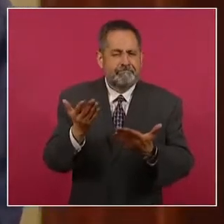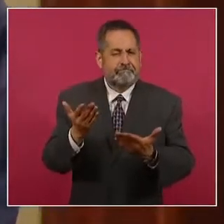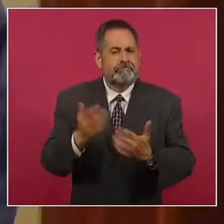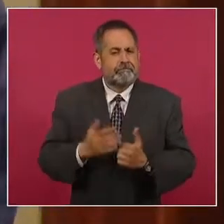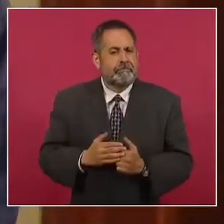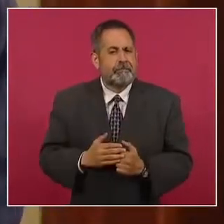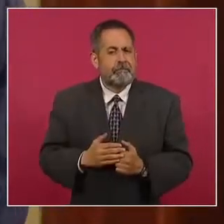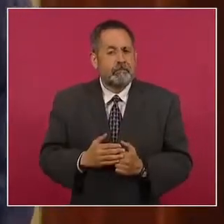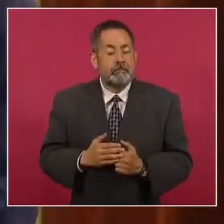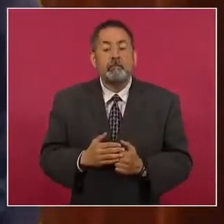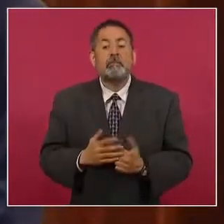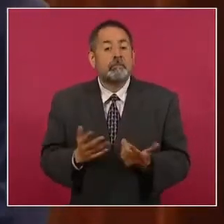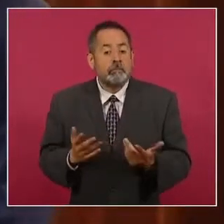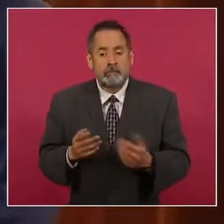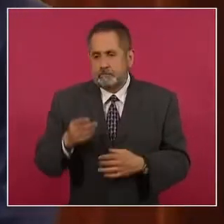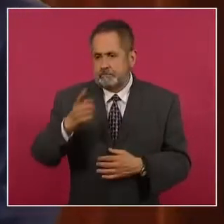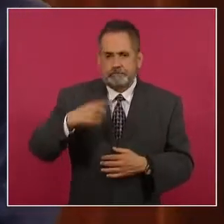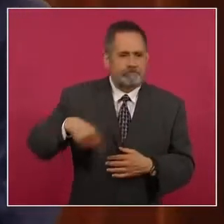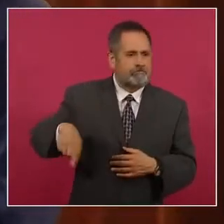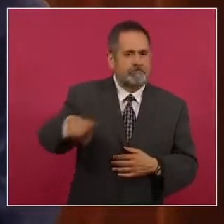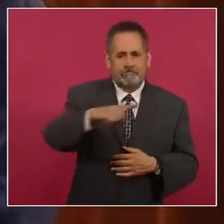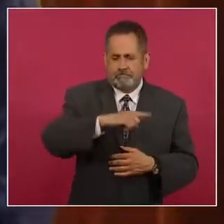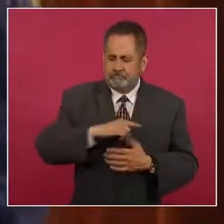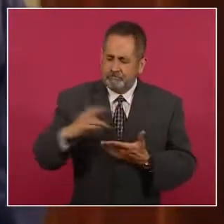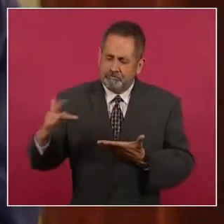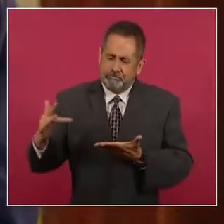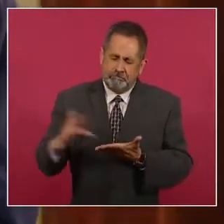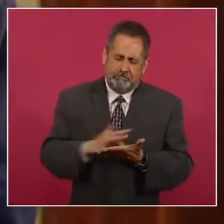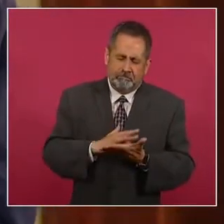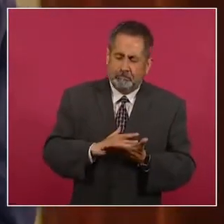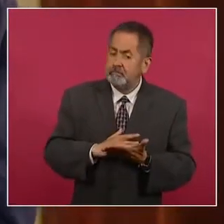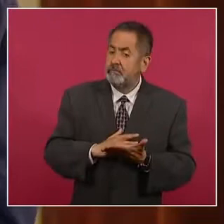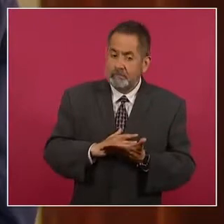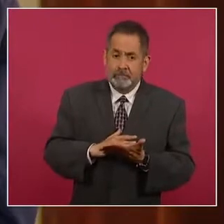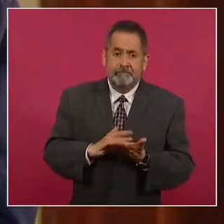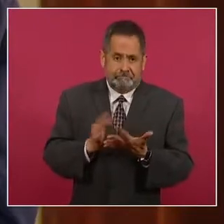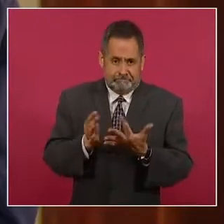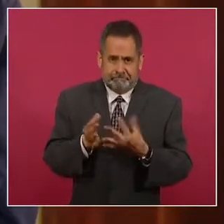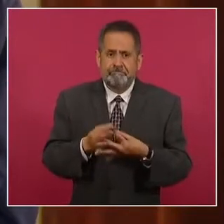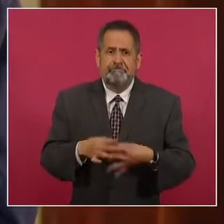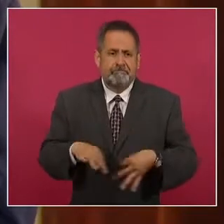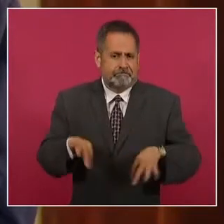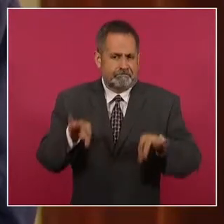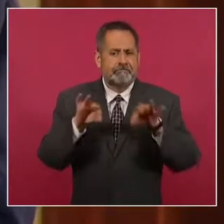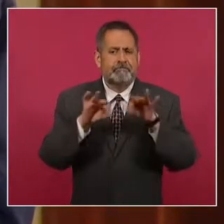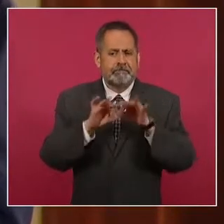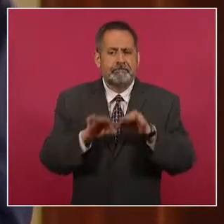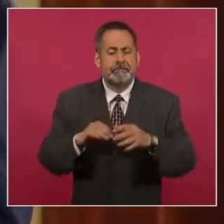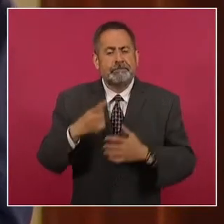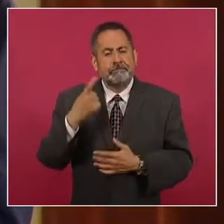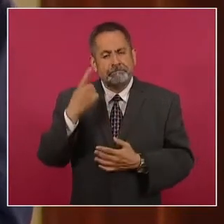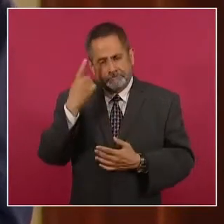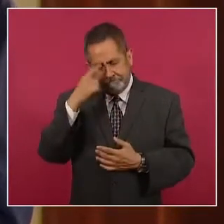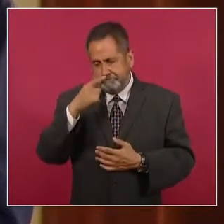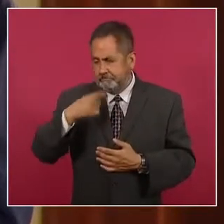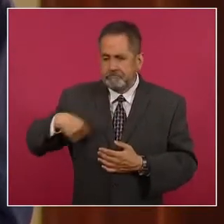por el apoyo tan importante al movimiento